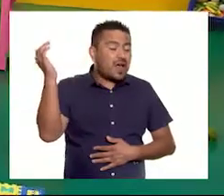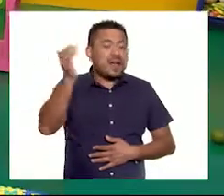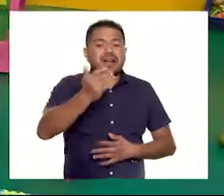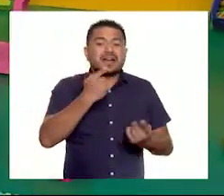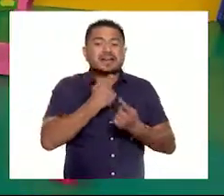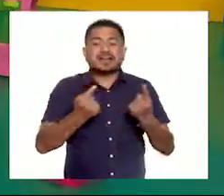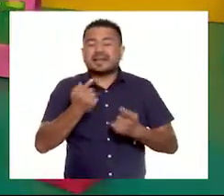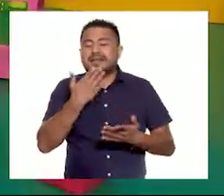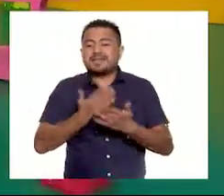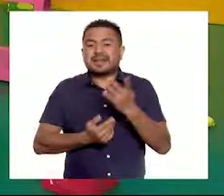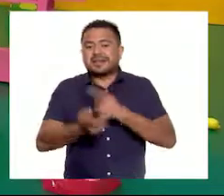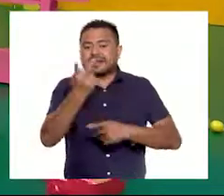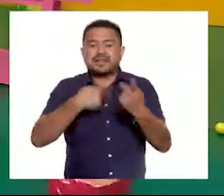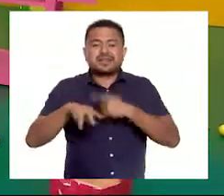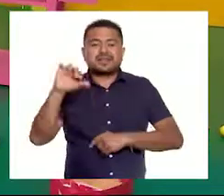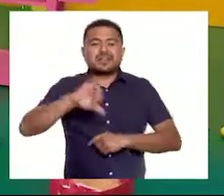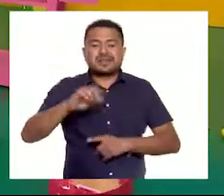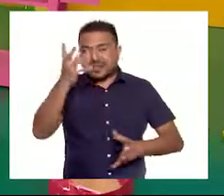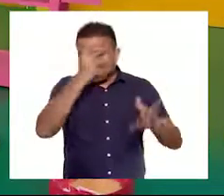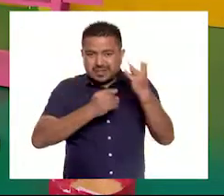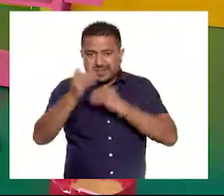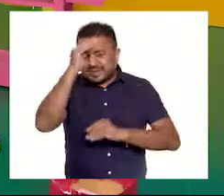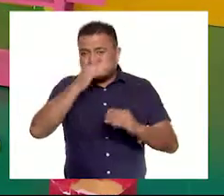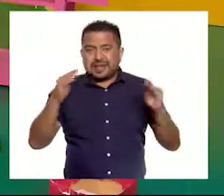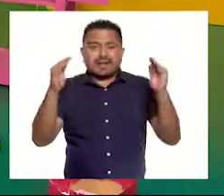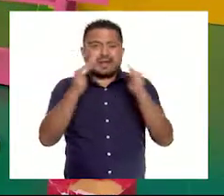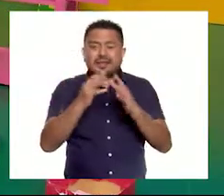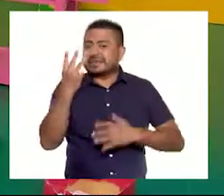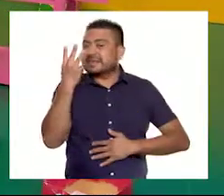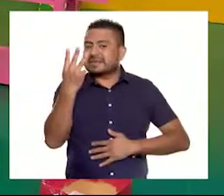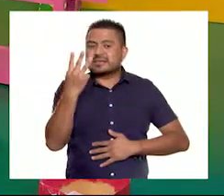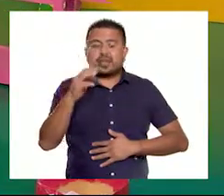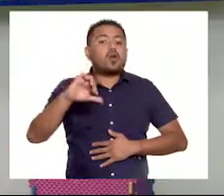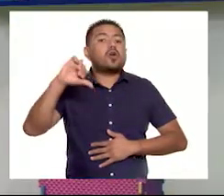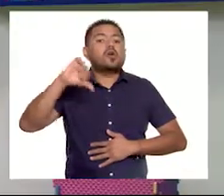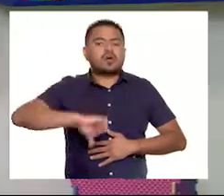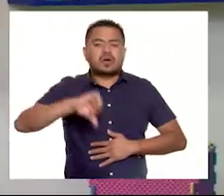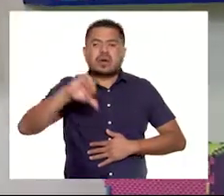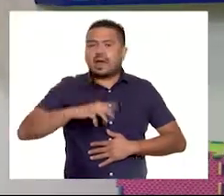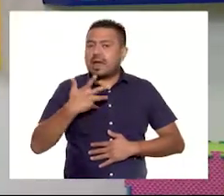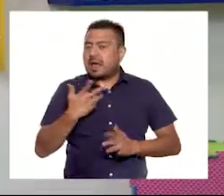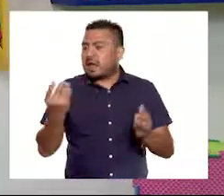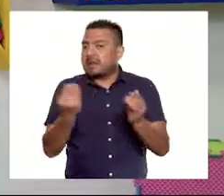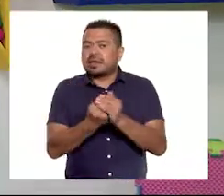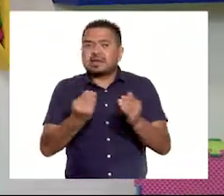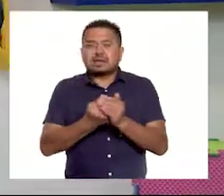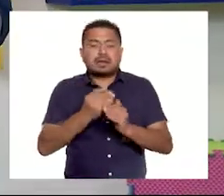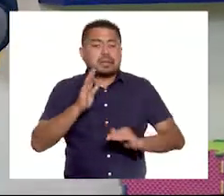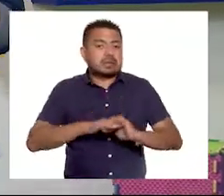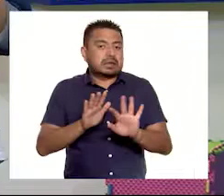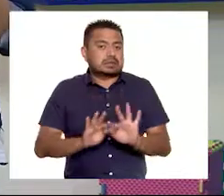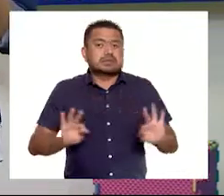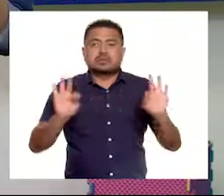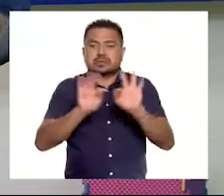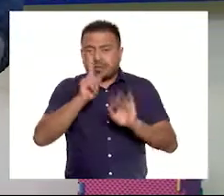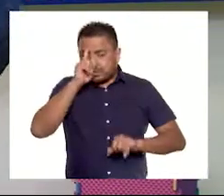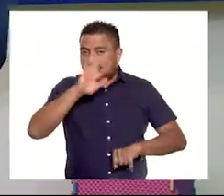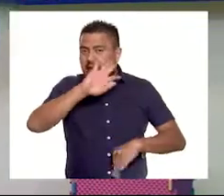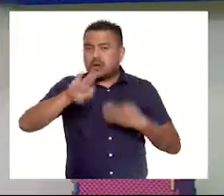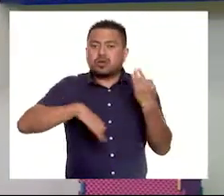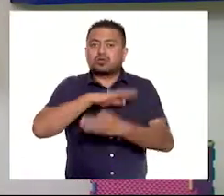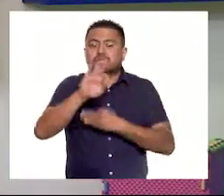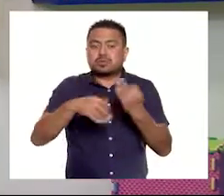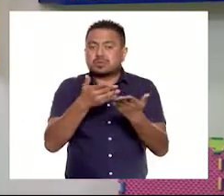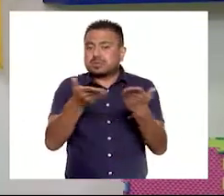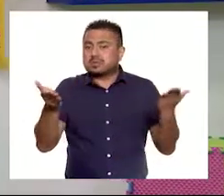niñas y niños, bienvenidas y bienvenidos a Aprende en Casa 3. Hoy tenemos una clase muy importante para todas ustedes